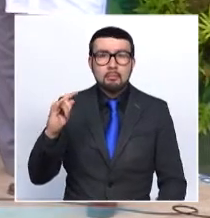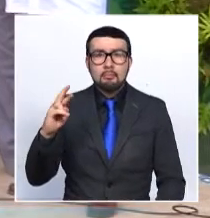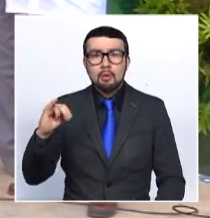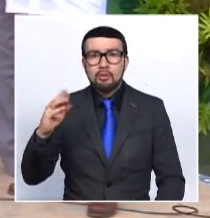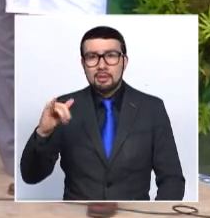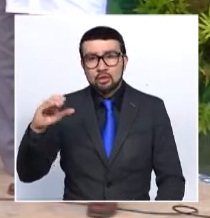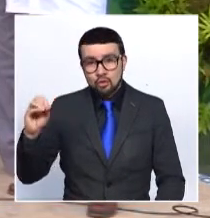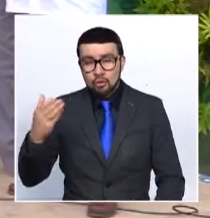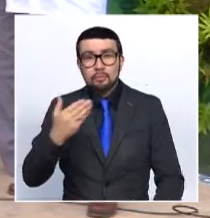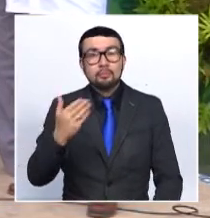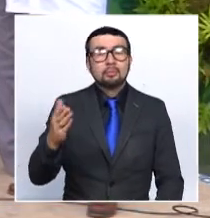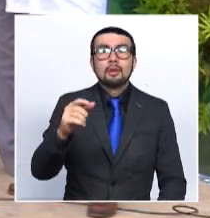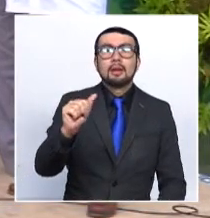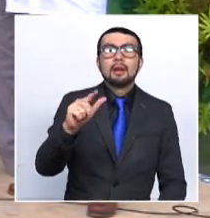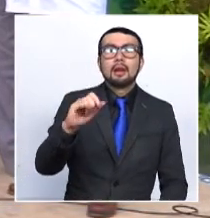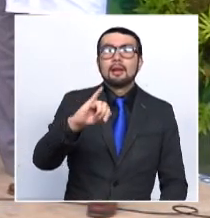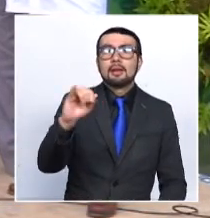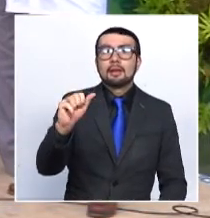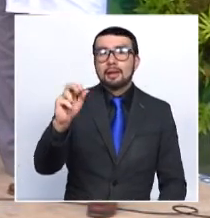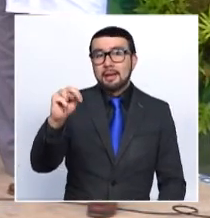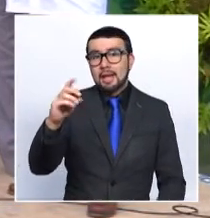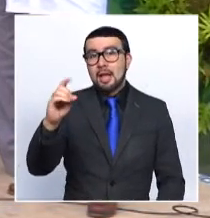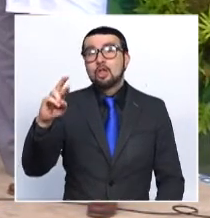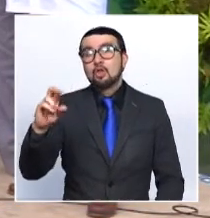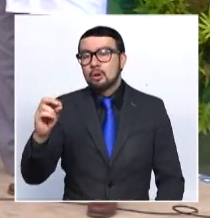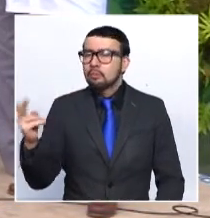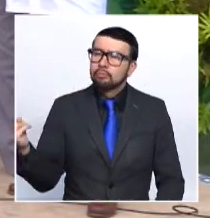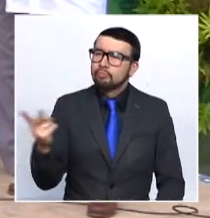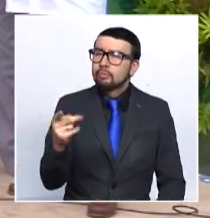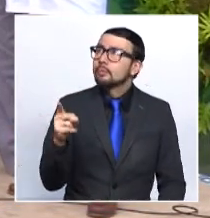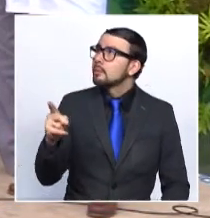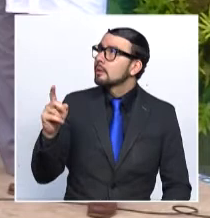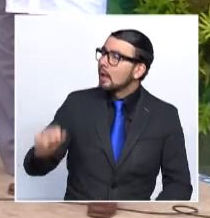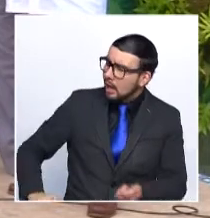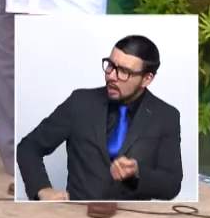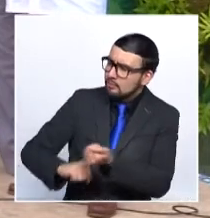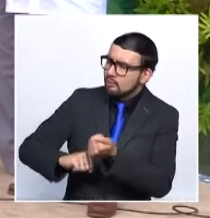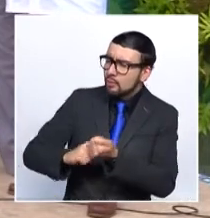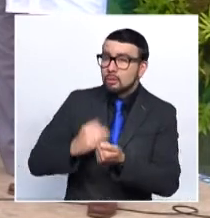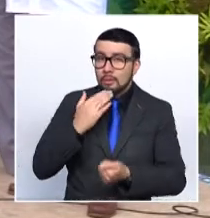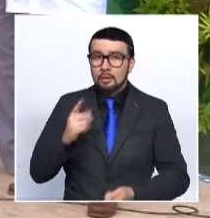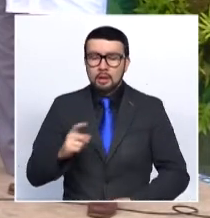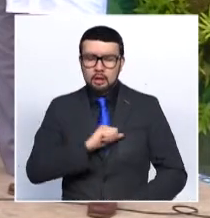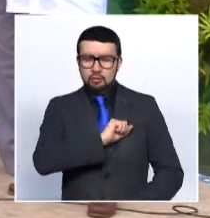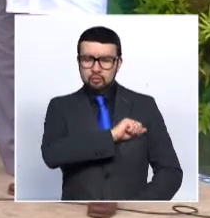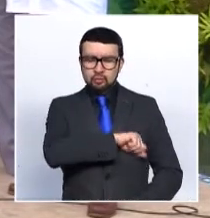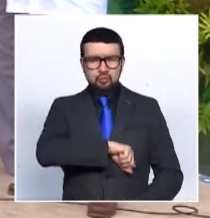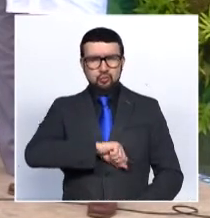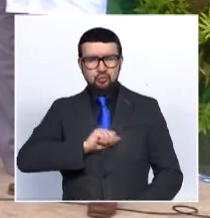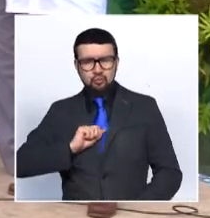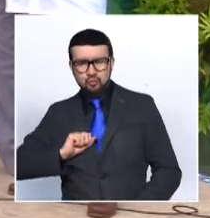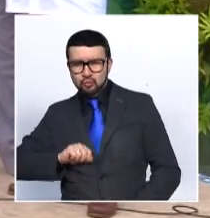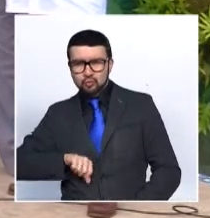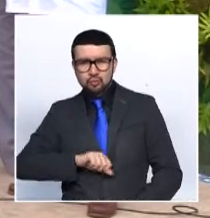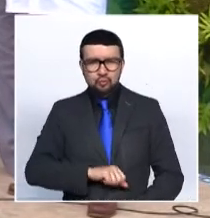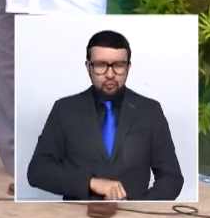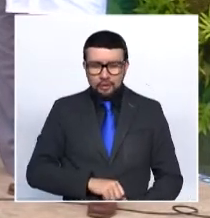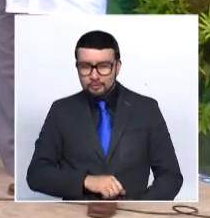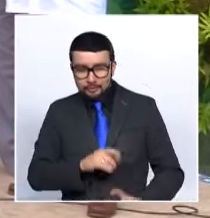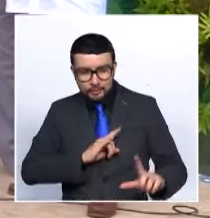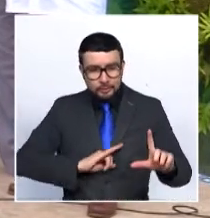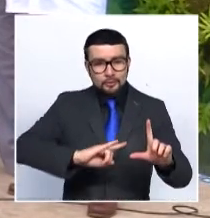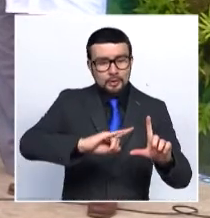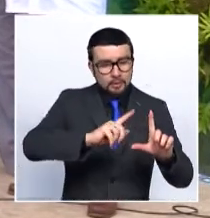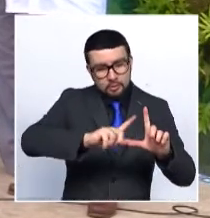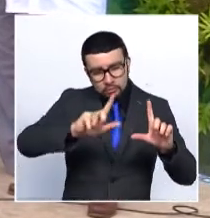Barreto y el doctor Alejandro Mejía. Él es el quien nos apoya en toda la imagenología diagnóstica a través de la ecografía y él en la